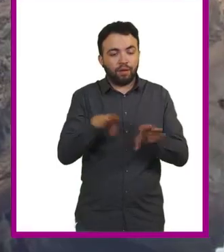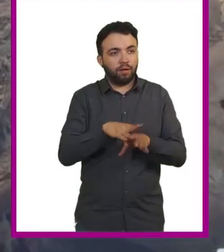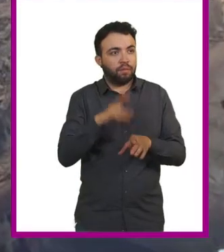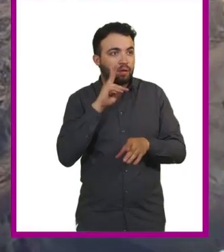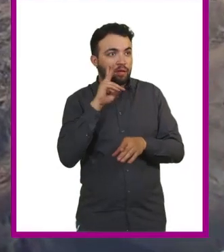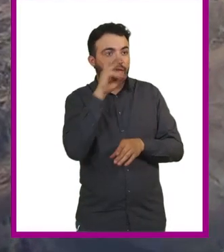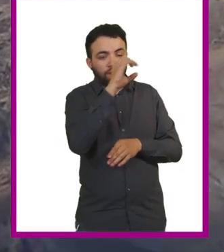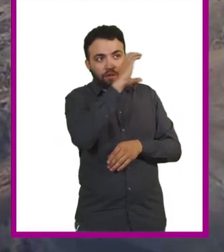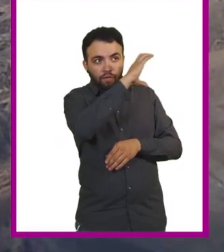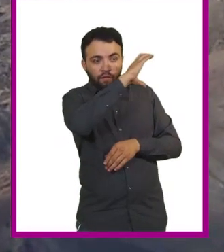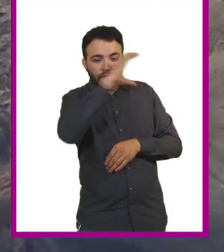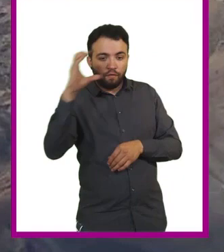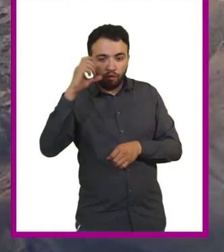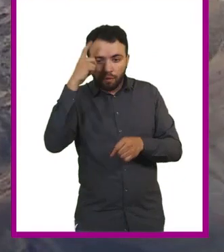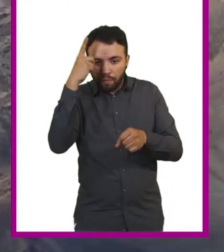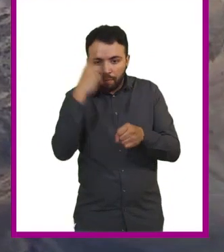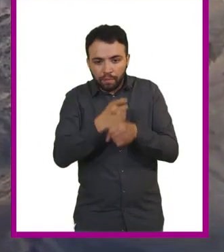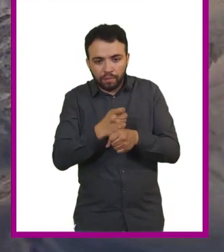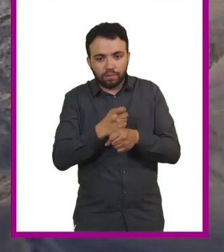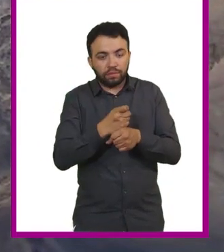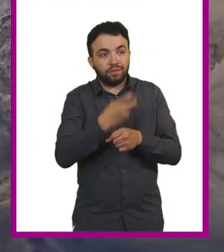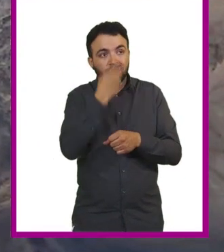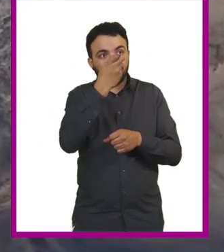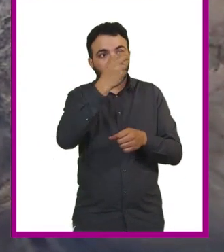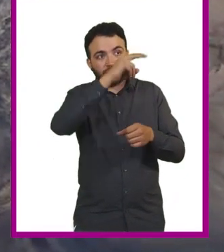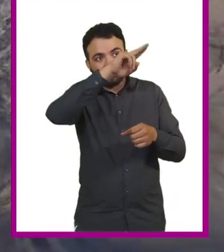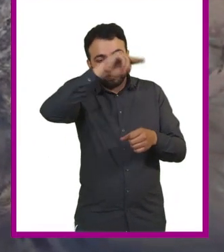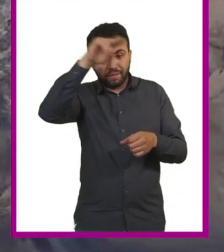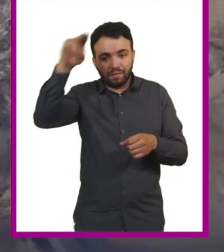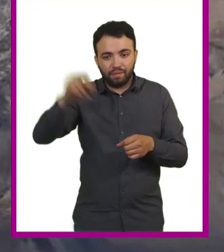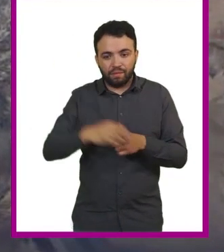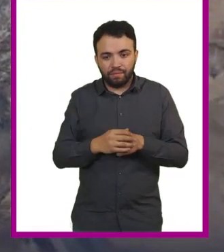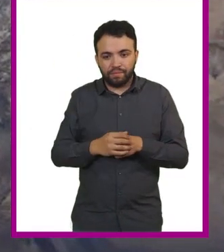pinturas, que realmente pues son los primeros